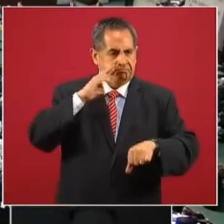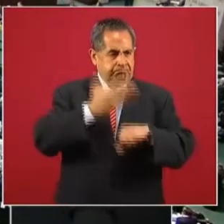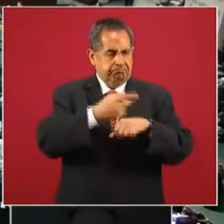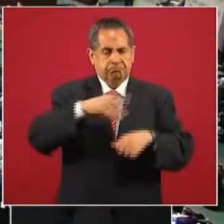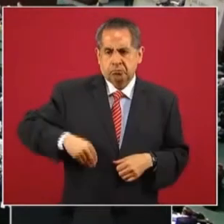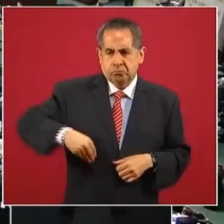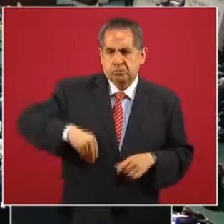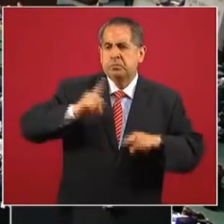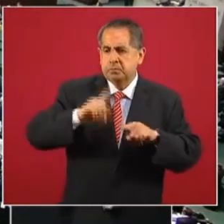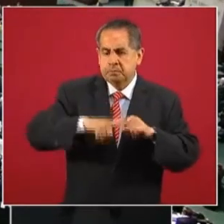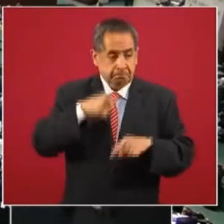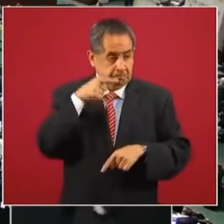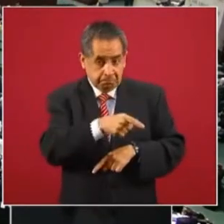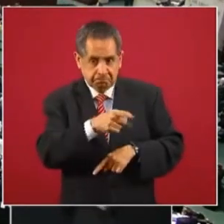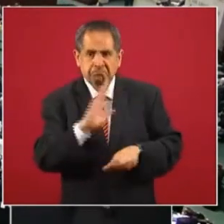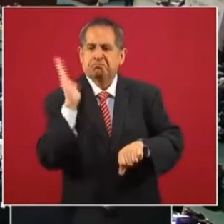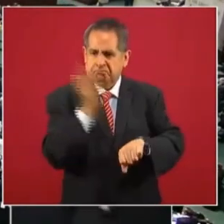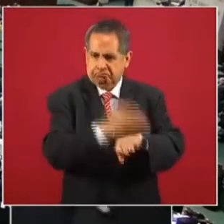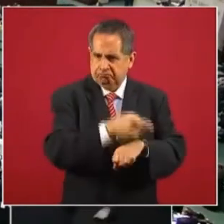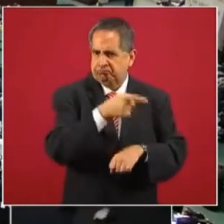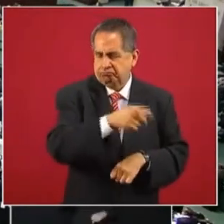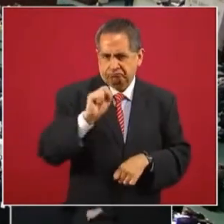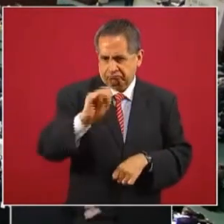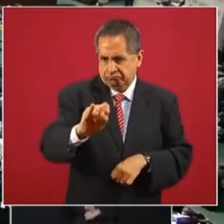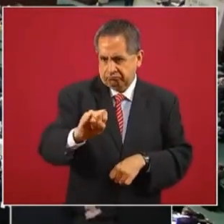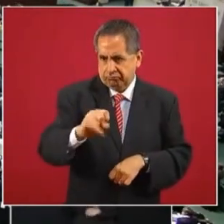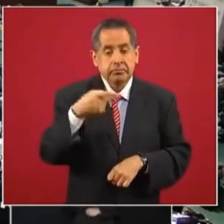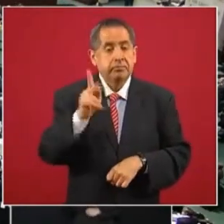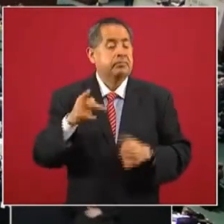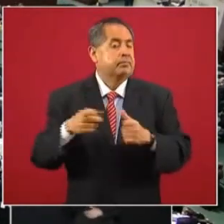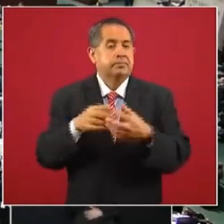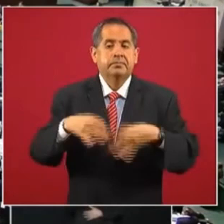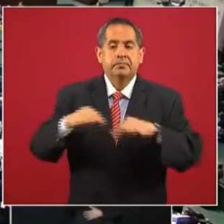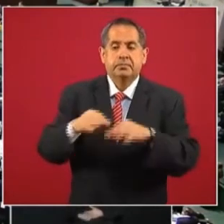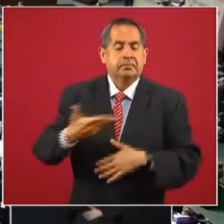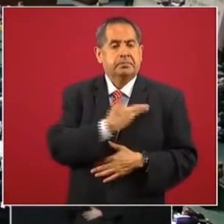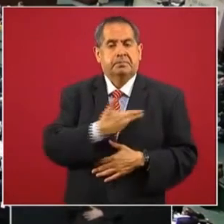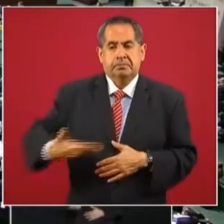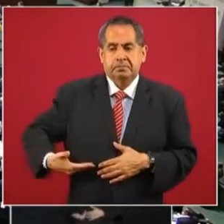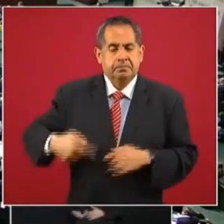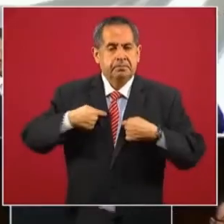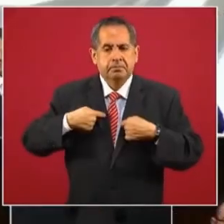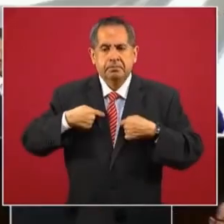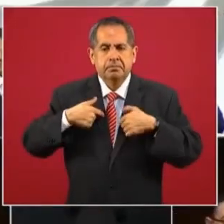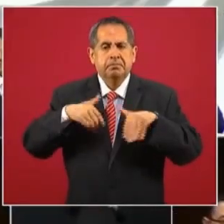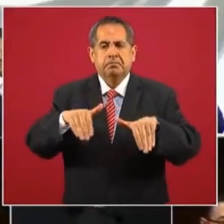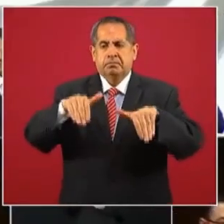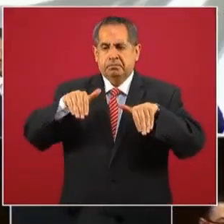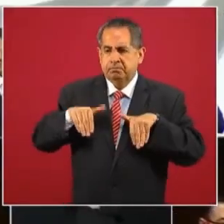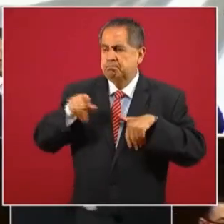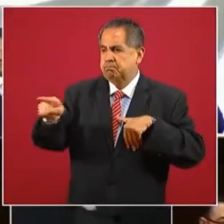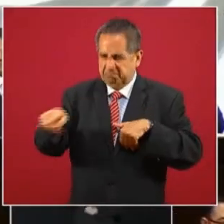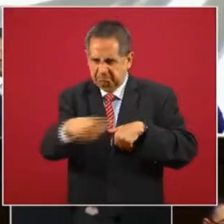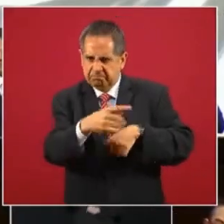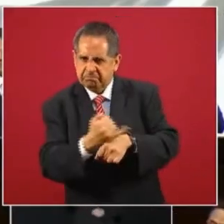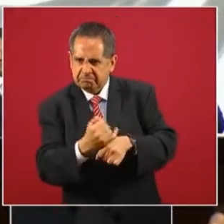resulten responsables, pero que la presidencia se abstenga de solicitar